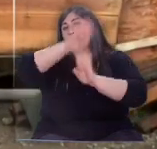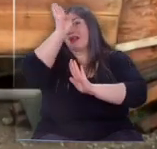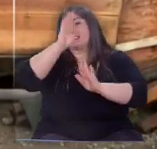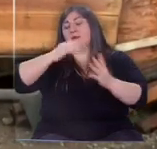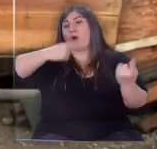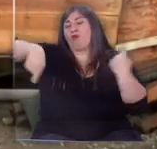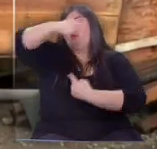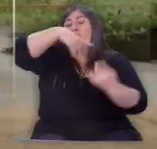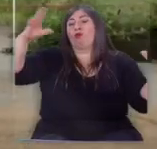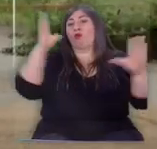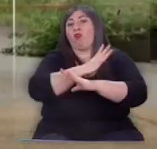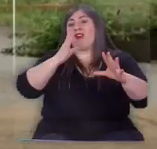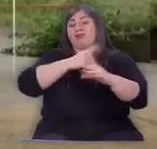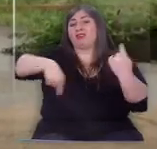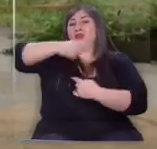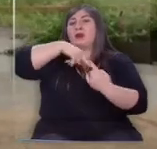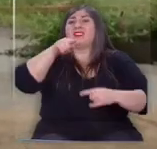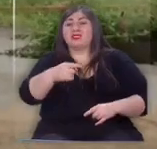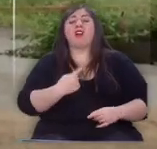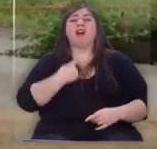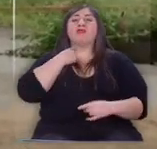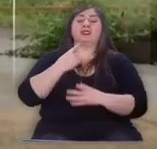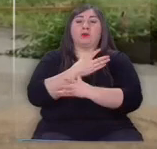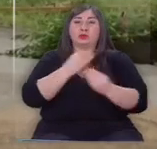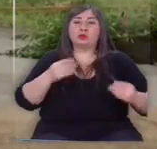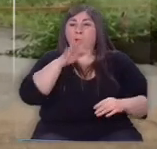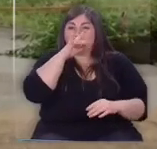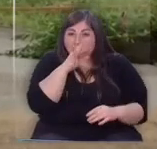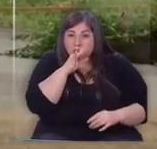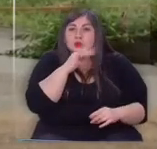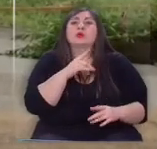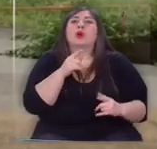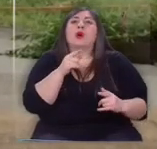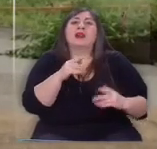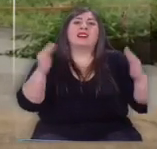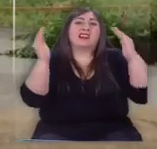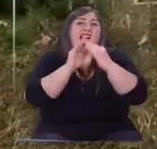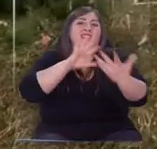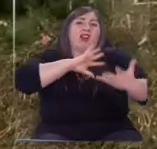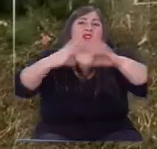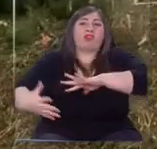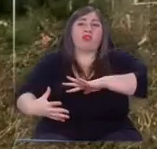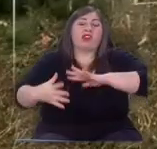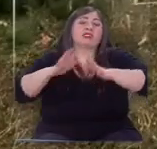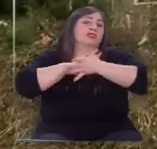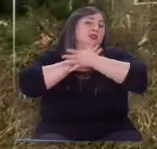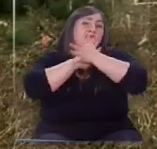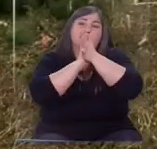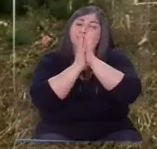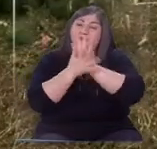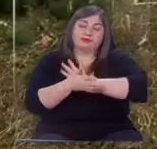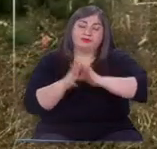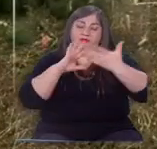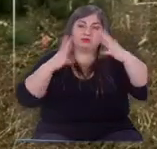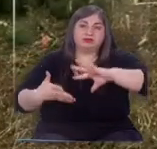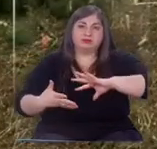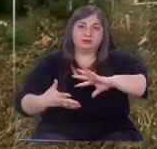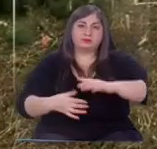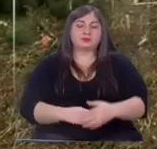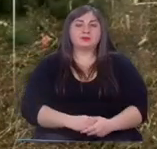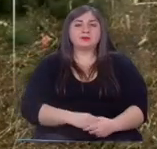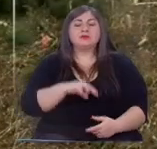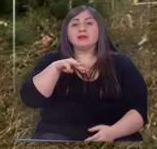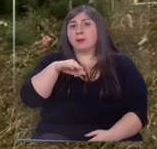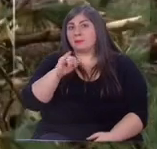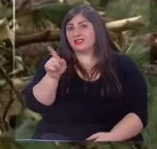tornados que estuvo afectando y que estuvo durante varios minutos también dejando casas y vecindades completas destruidas.